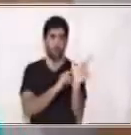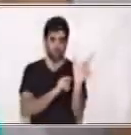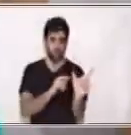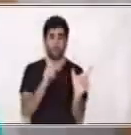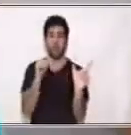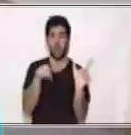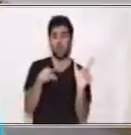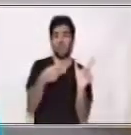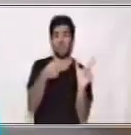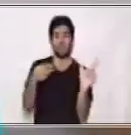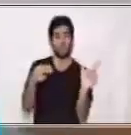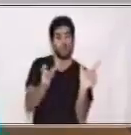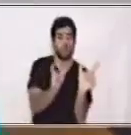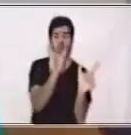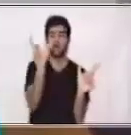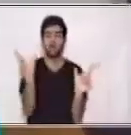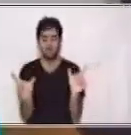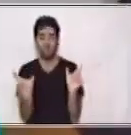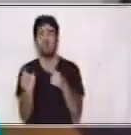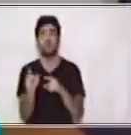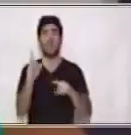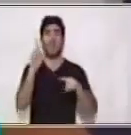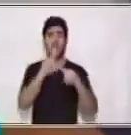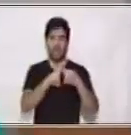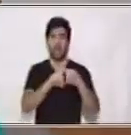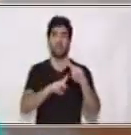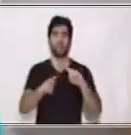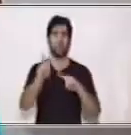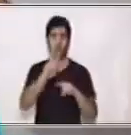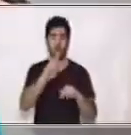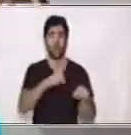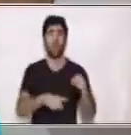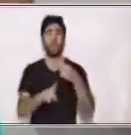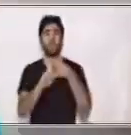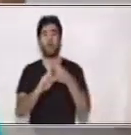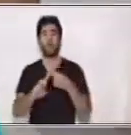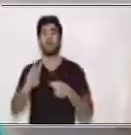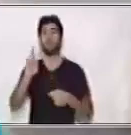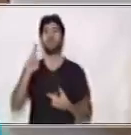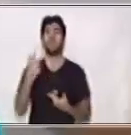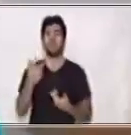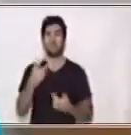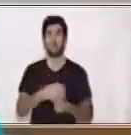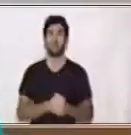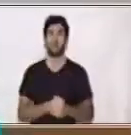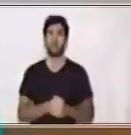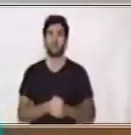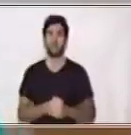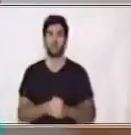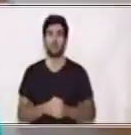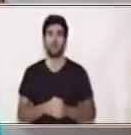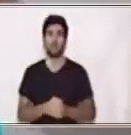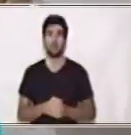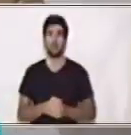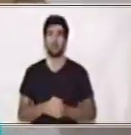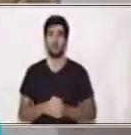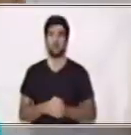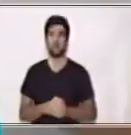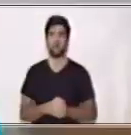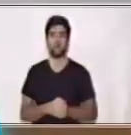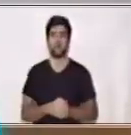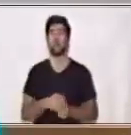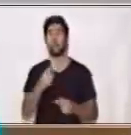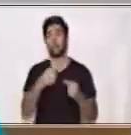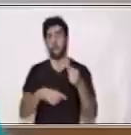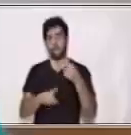Va a ser igual, x al cuadrado, más, porque toda esta expresión es positiva, 2 por 3,